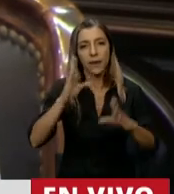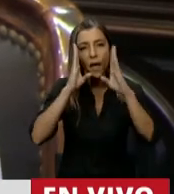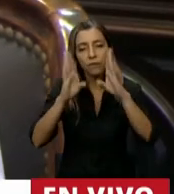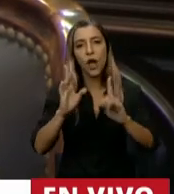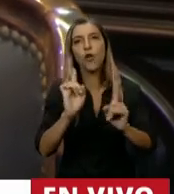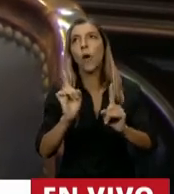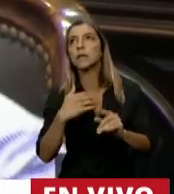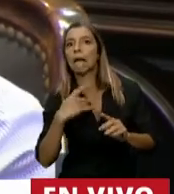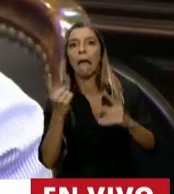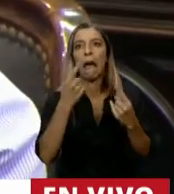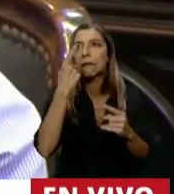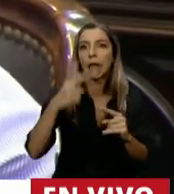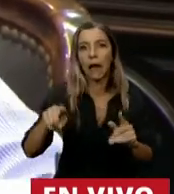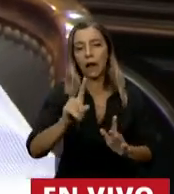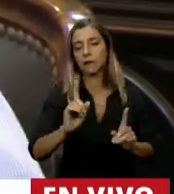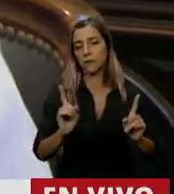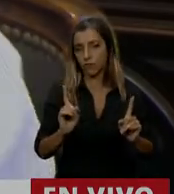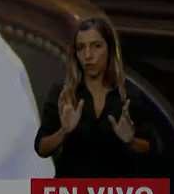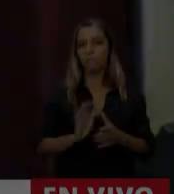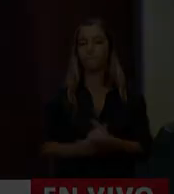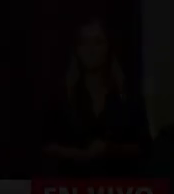presidenta gracias diputado en